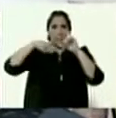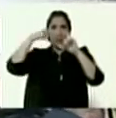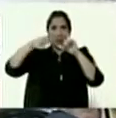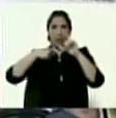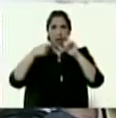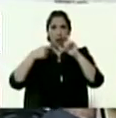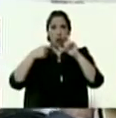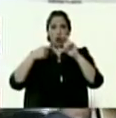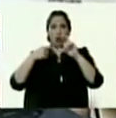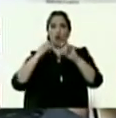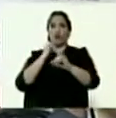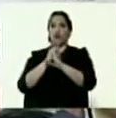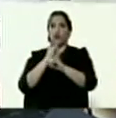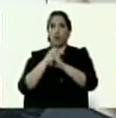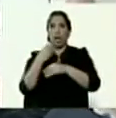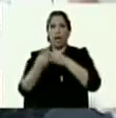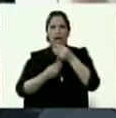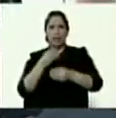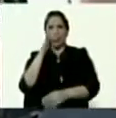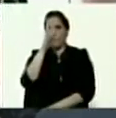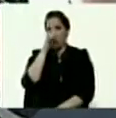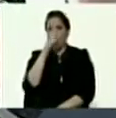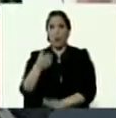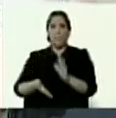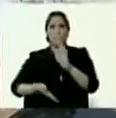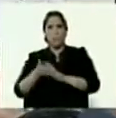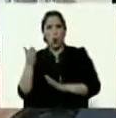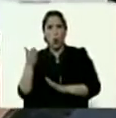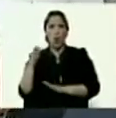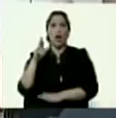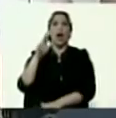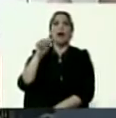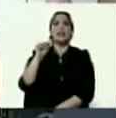redes sociales hace una broma macabra, dice, voy a rastrojear.